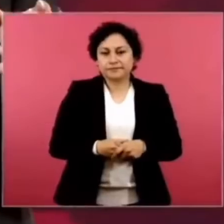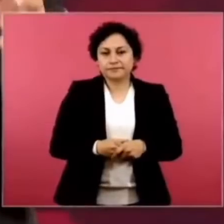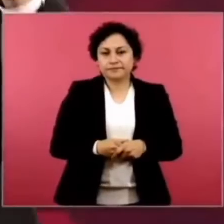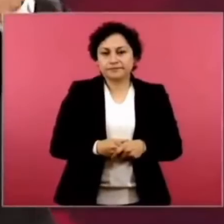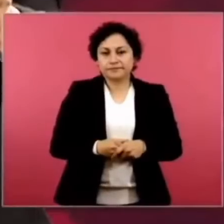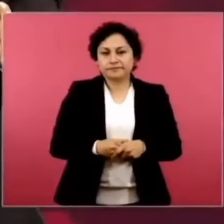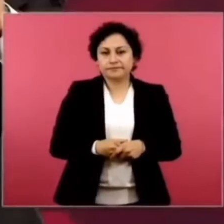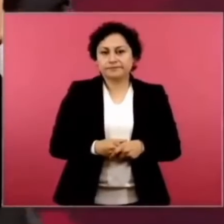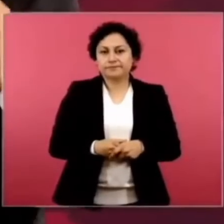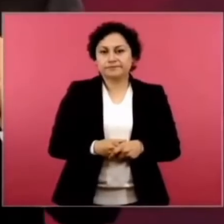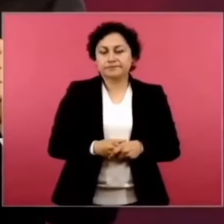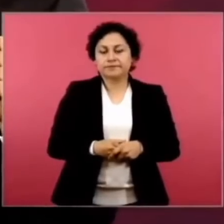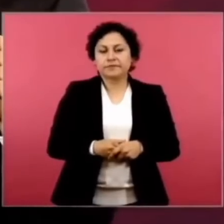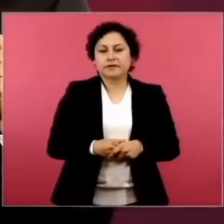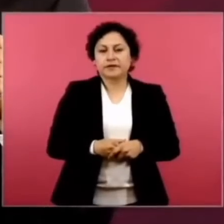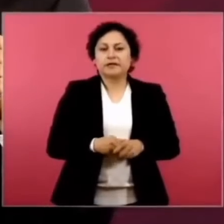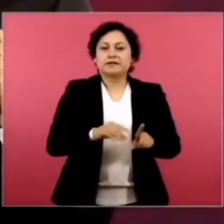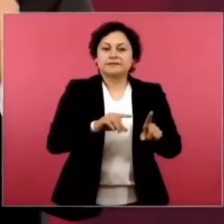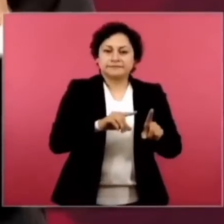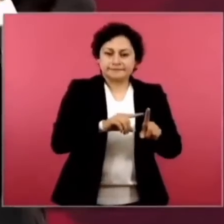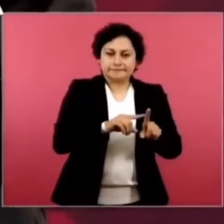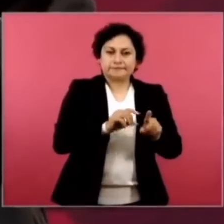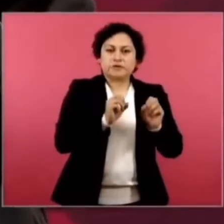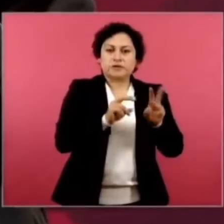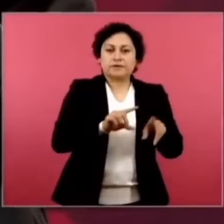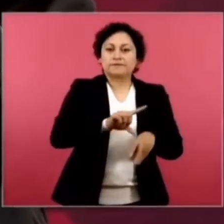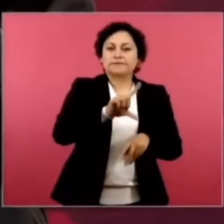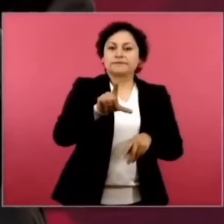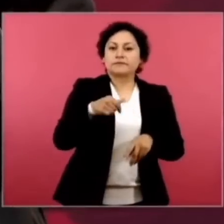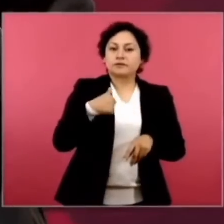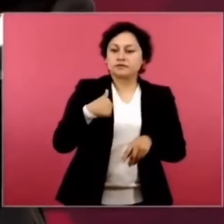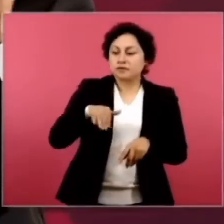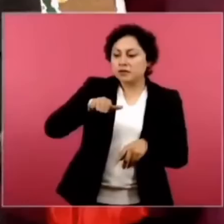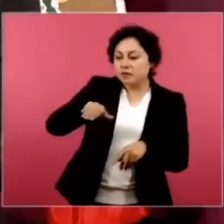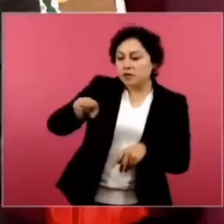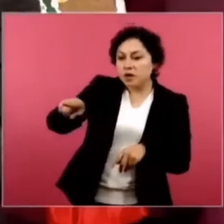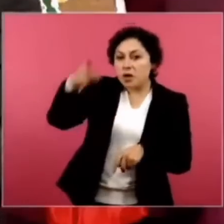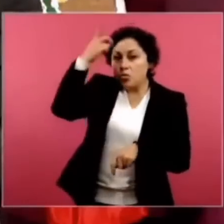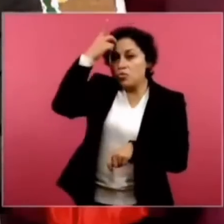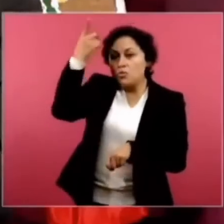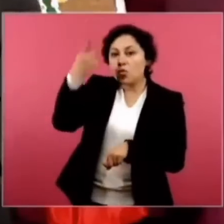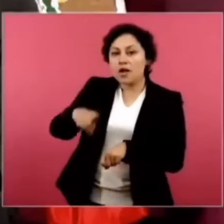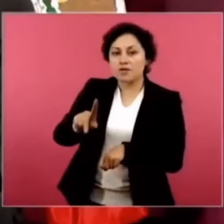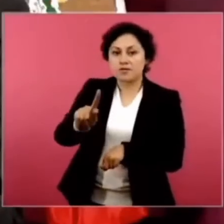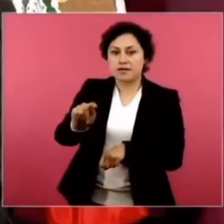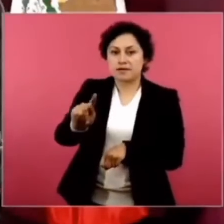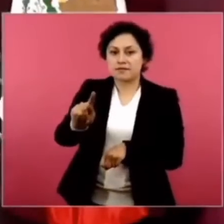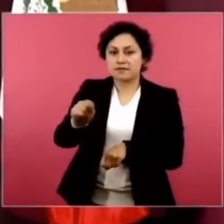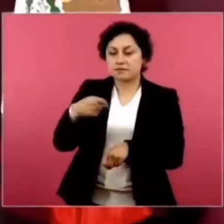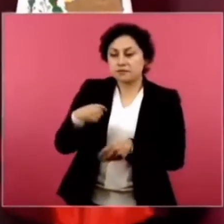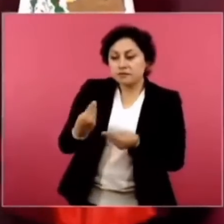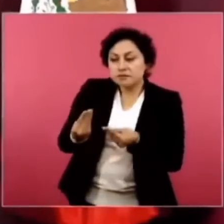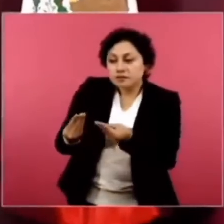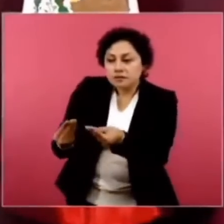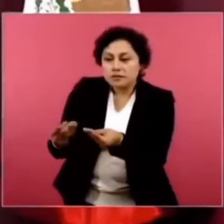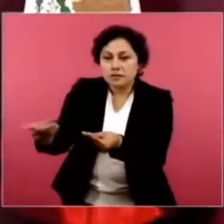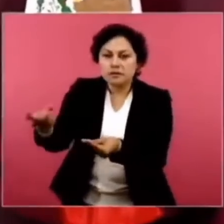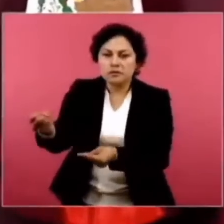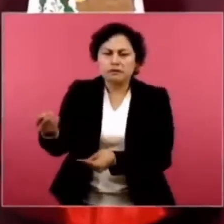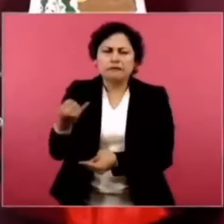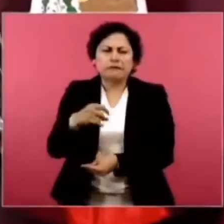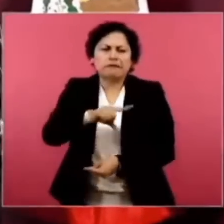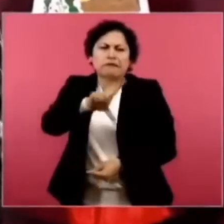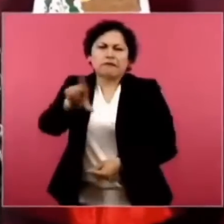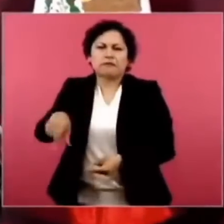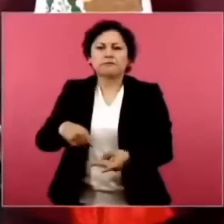Y voy con el dueño de una televisora. Sí, como no, déjamelo aquí. Y voy con el